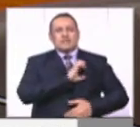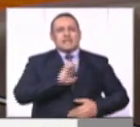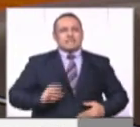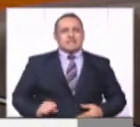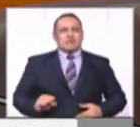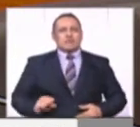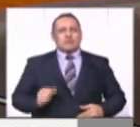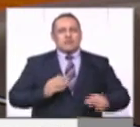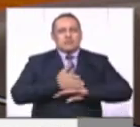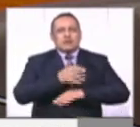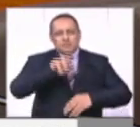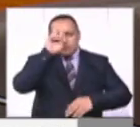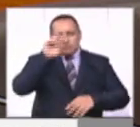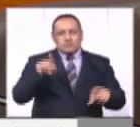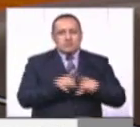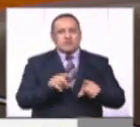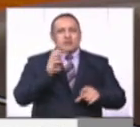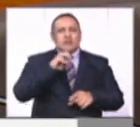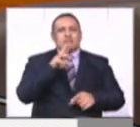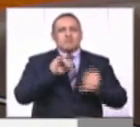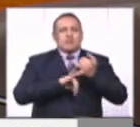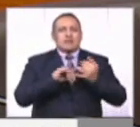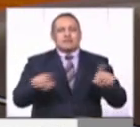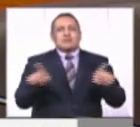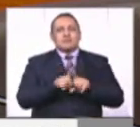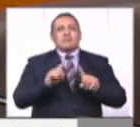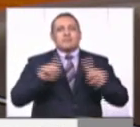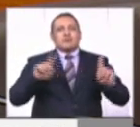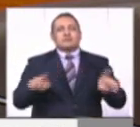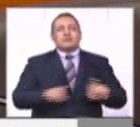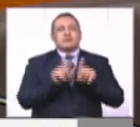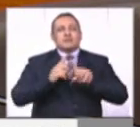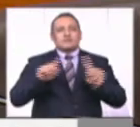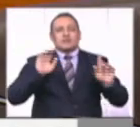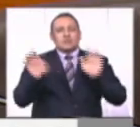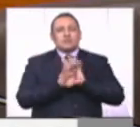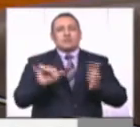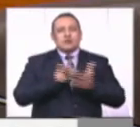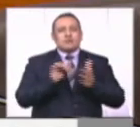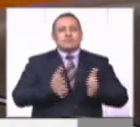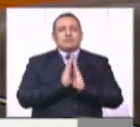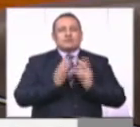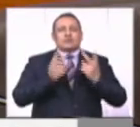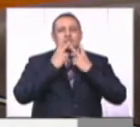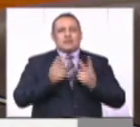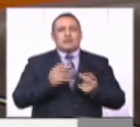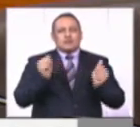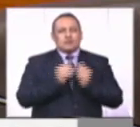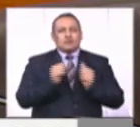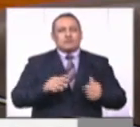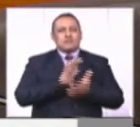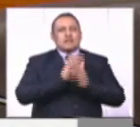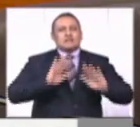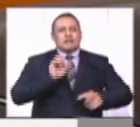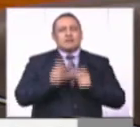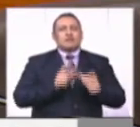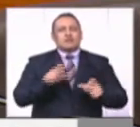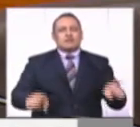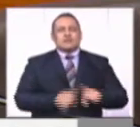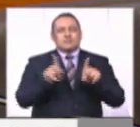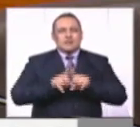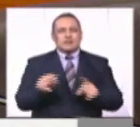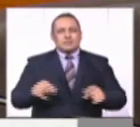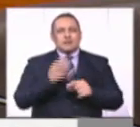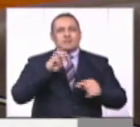Perú para que puedan estar los mar salvatrucha pero caso contrario estamos pidiendo de que el pueblo y mar